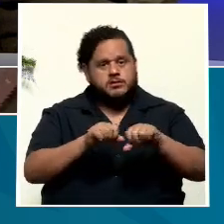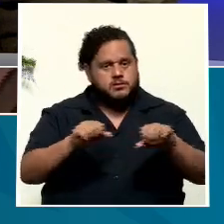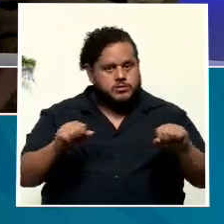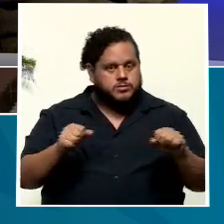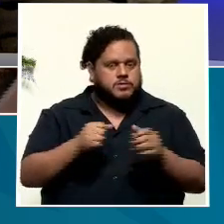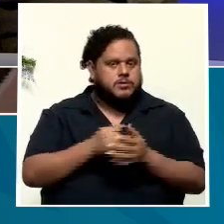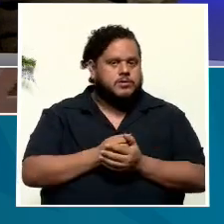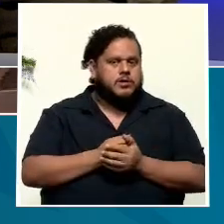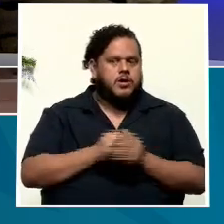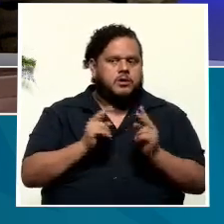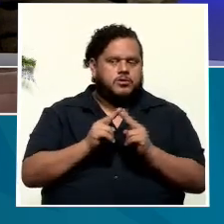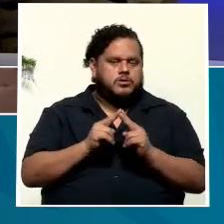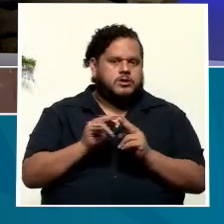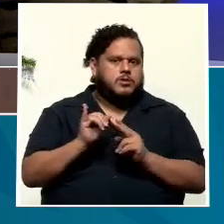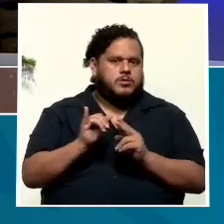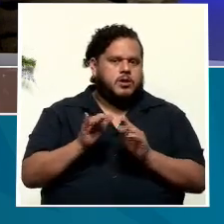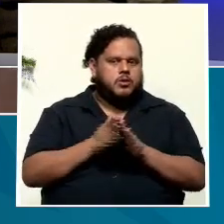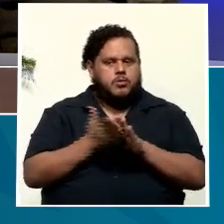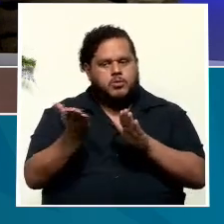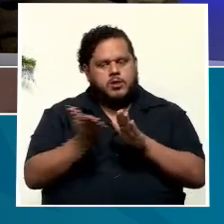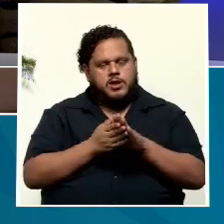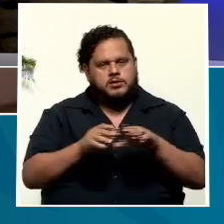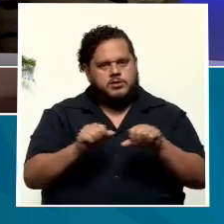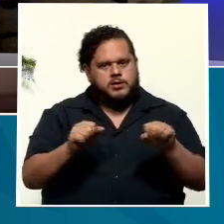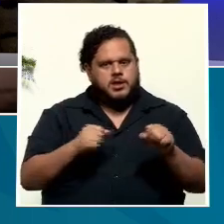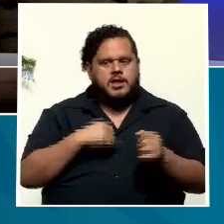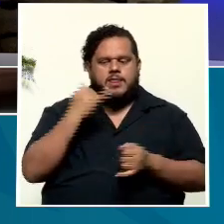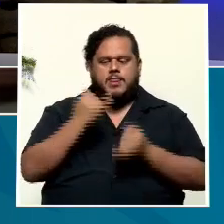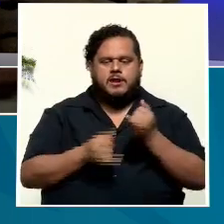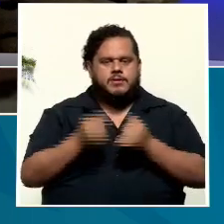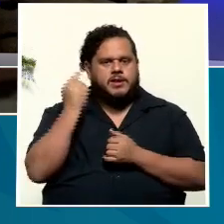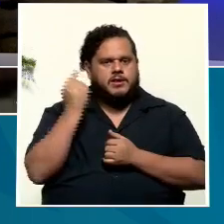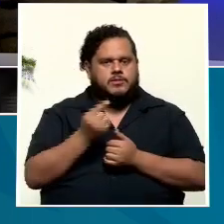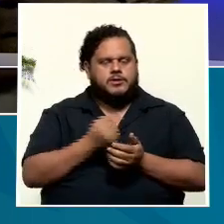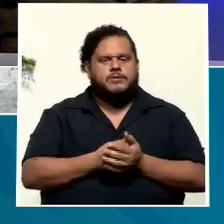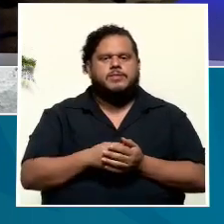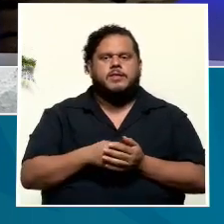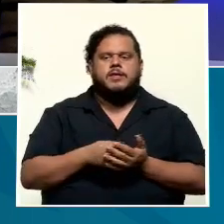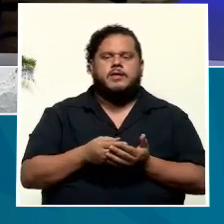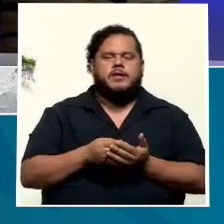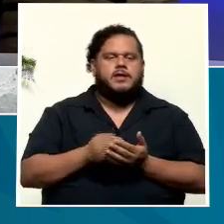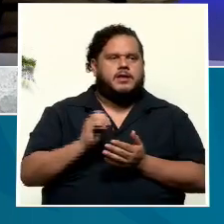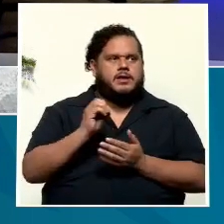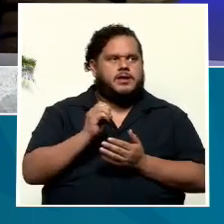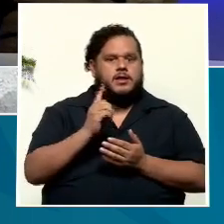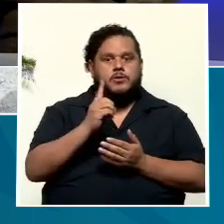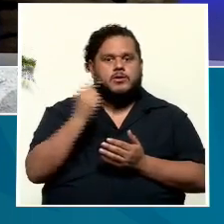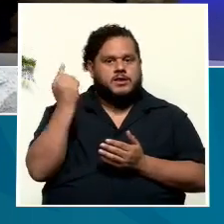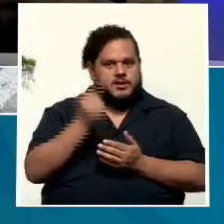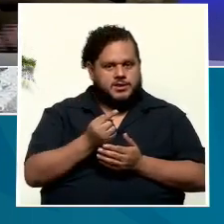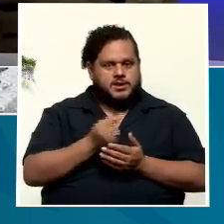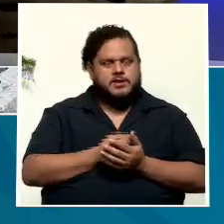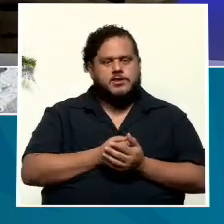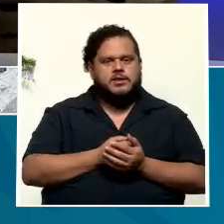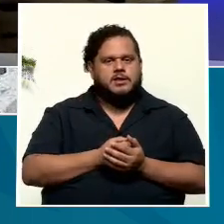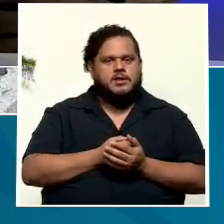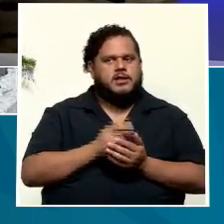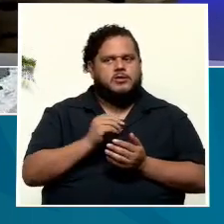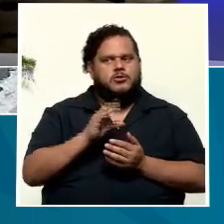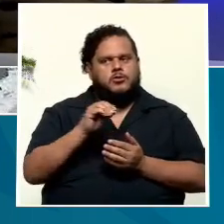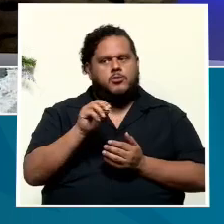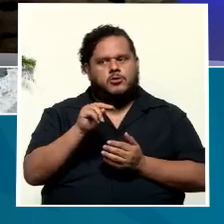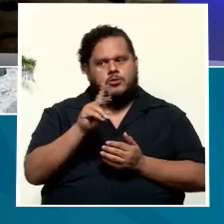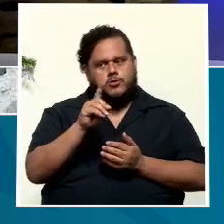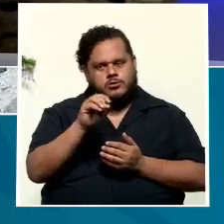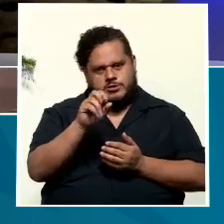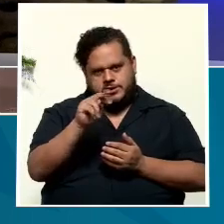casos conocidos como corrupción, terminan en condena. La tasa de impunidad es una sentencia. En sentencia, no necesariamente condena,